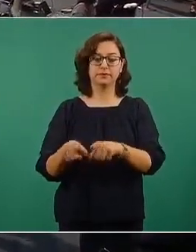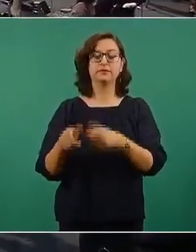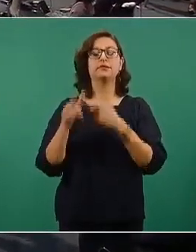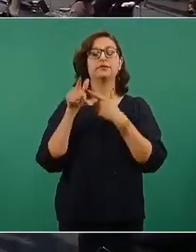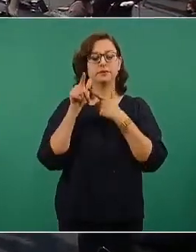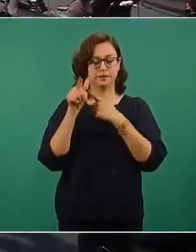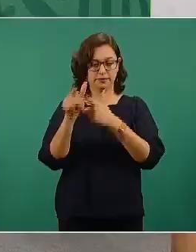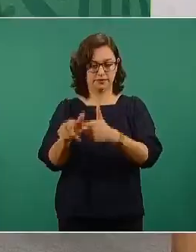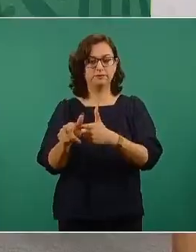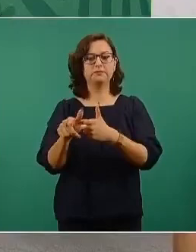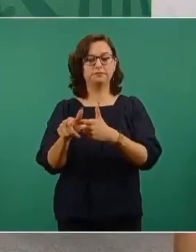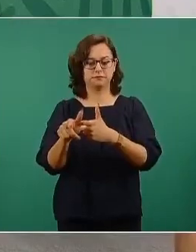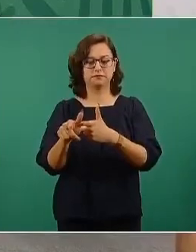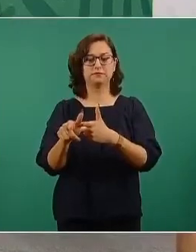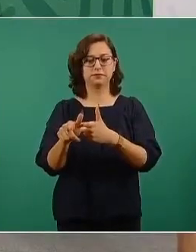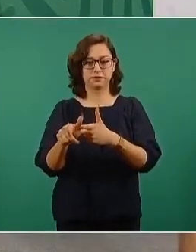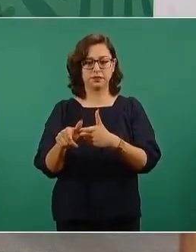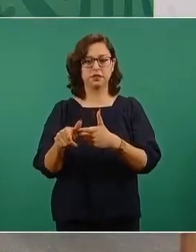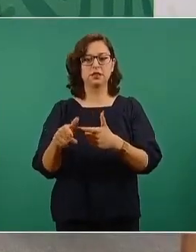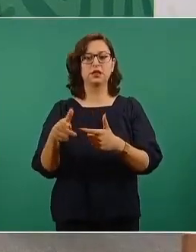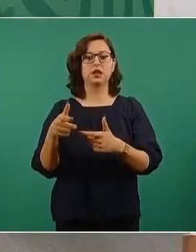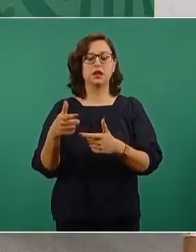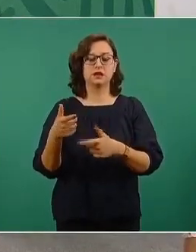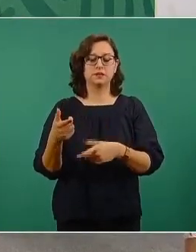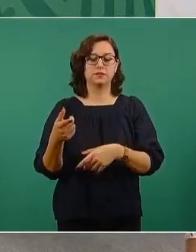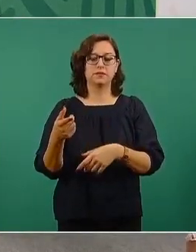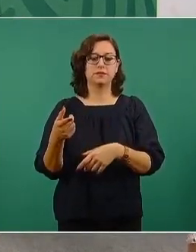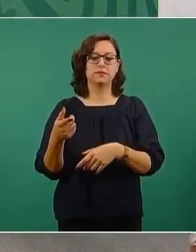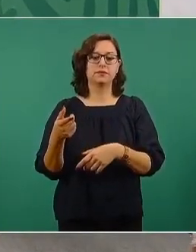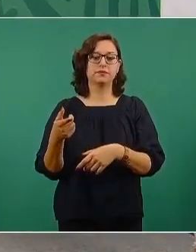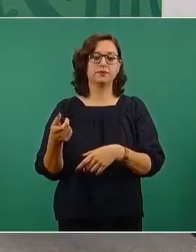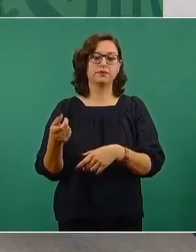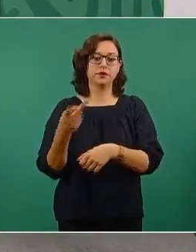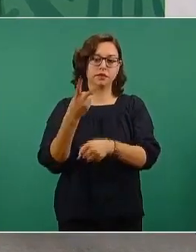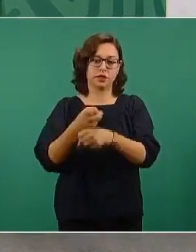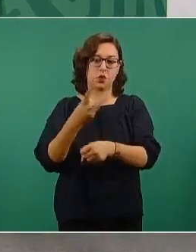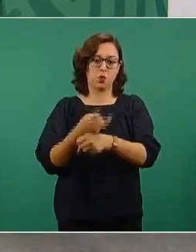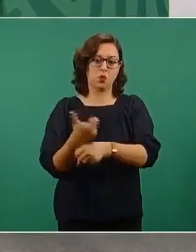seguimos con segundas dosis